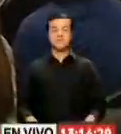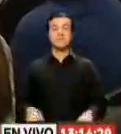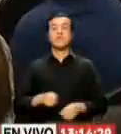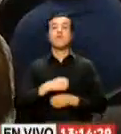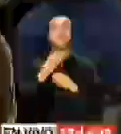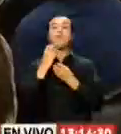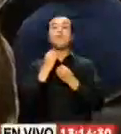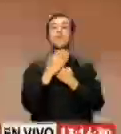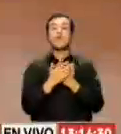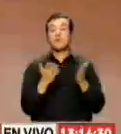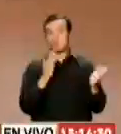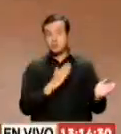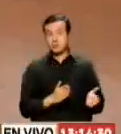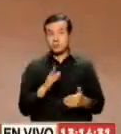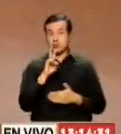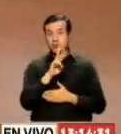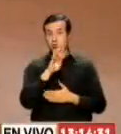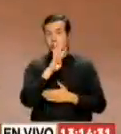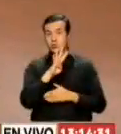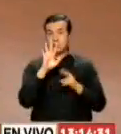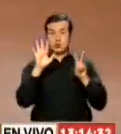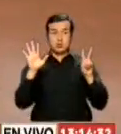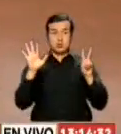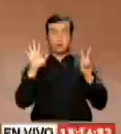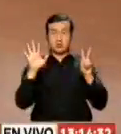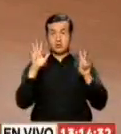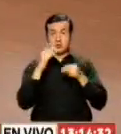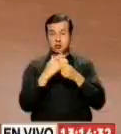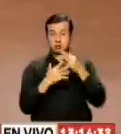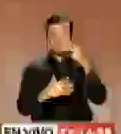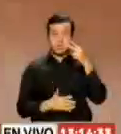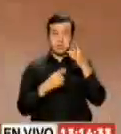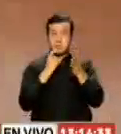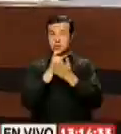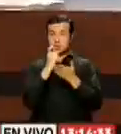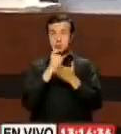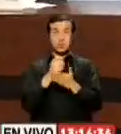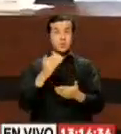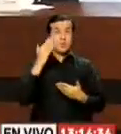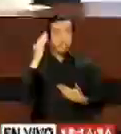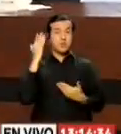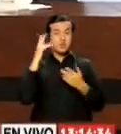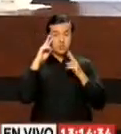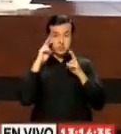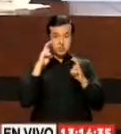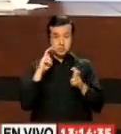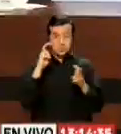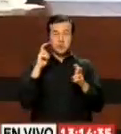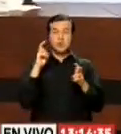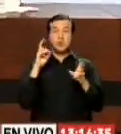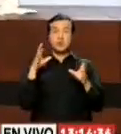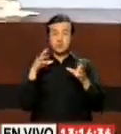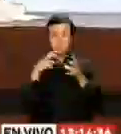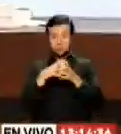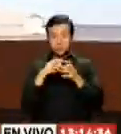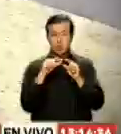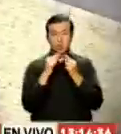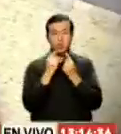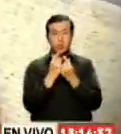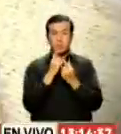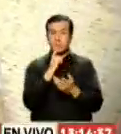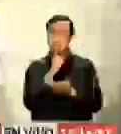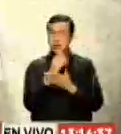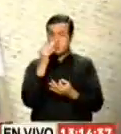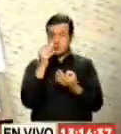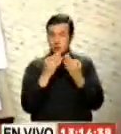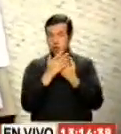informe preliminar abarca a 247 casos de presunta persecución política que fueron investigados en la Mesa por la Verdad y Justicia. De